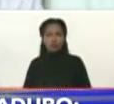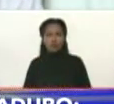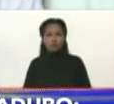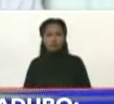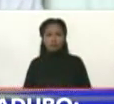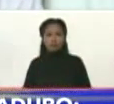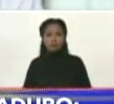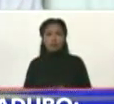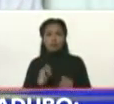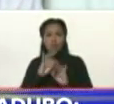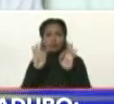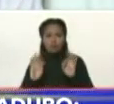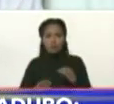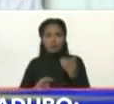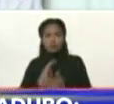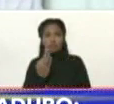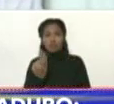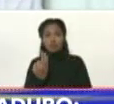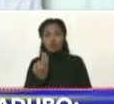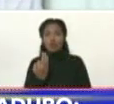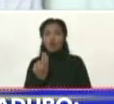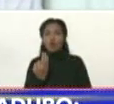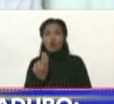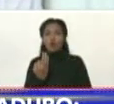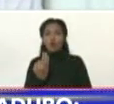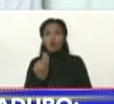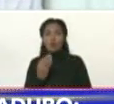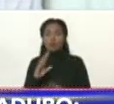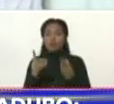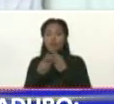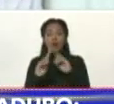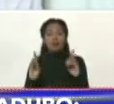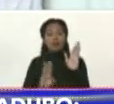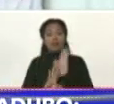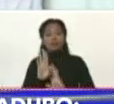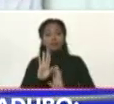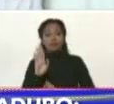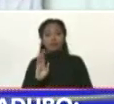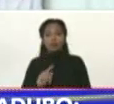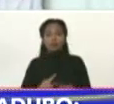Miembro de la Fundación Patricio Lumumba para la Democracia y el Desarrollo.